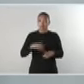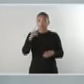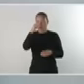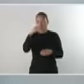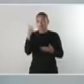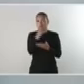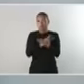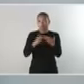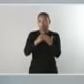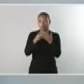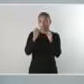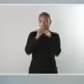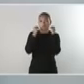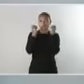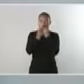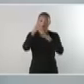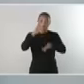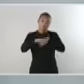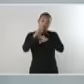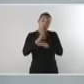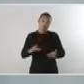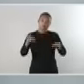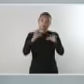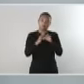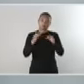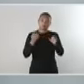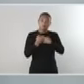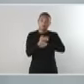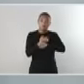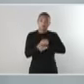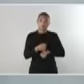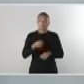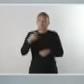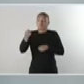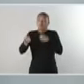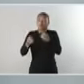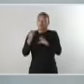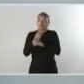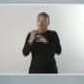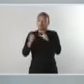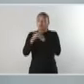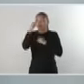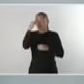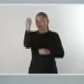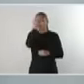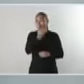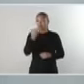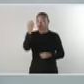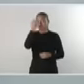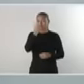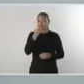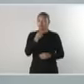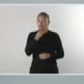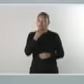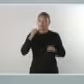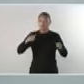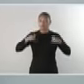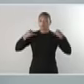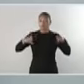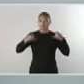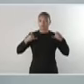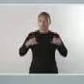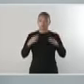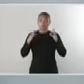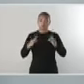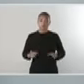sociales más importantes del Estado útiles uniformes escolares para todos los niños y jóvenes aumentaremos